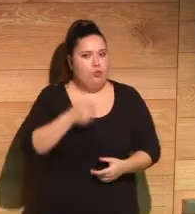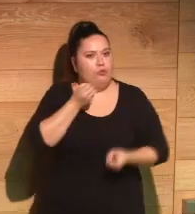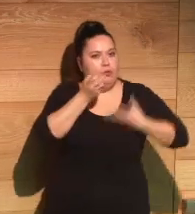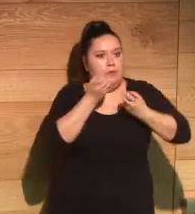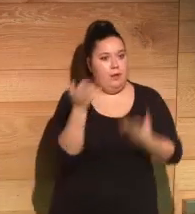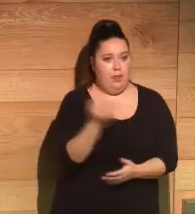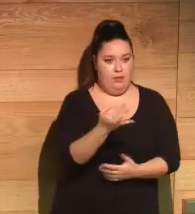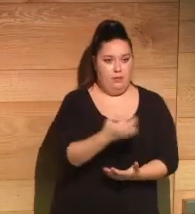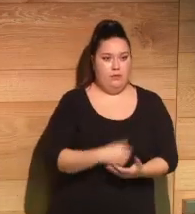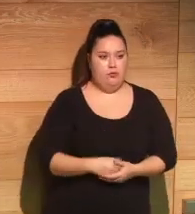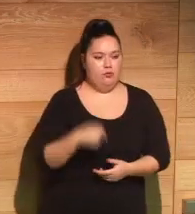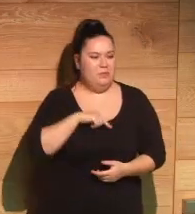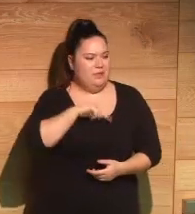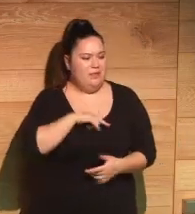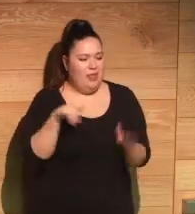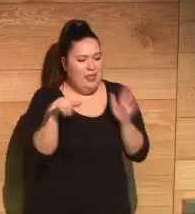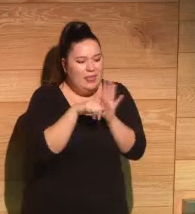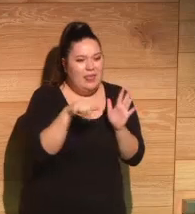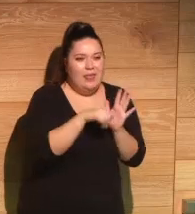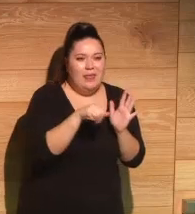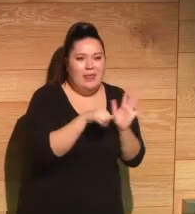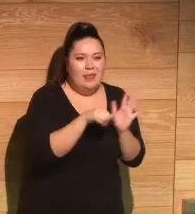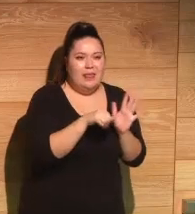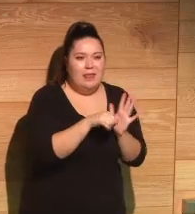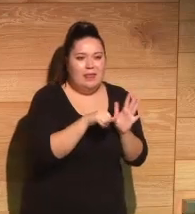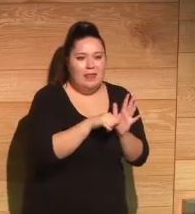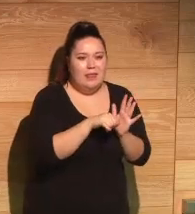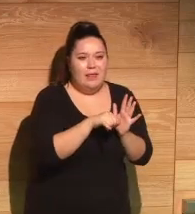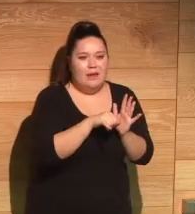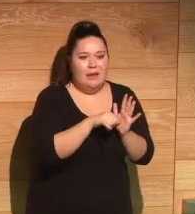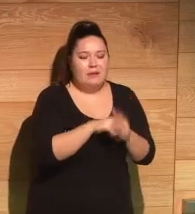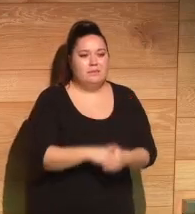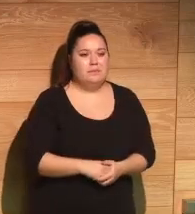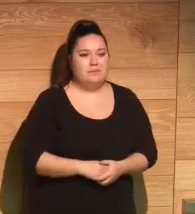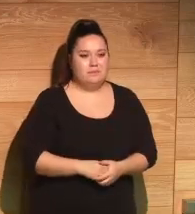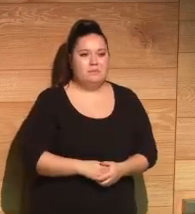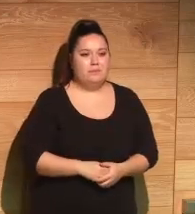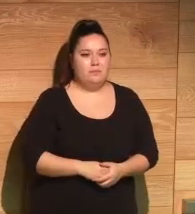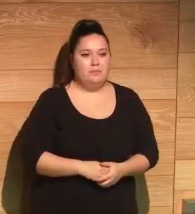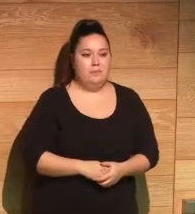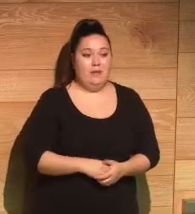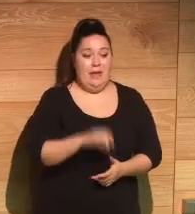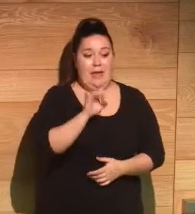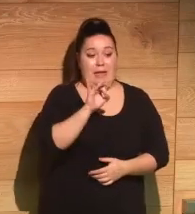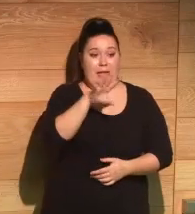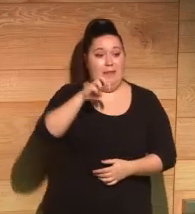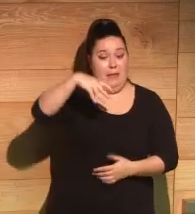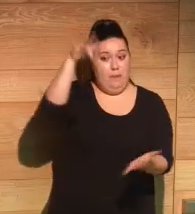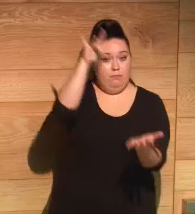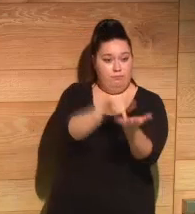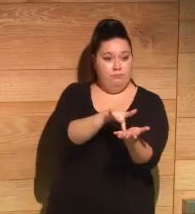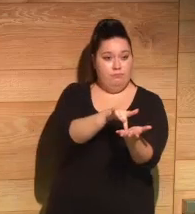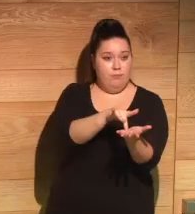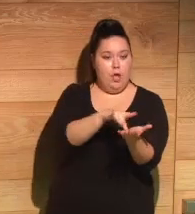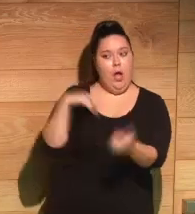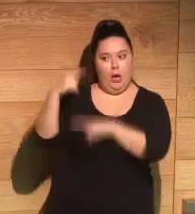y luego me he sentido muy cercano cuando en el 15M me sentí mucho más cercano de esa